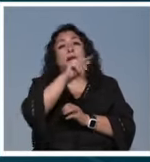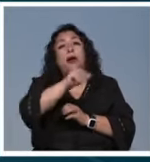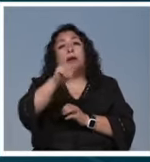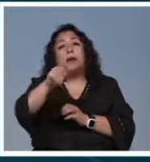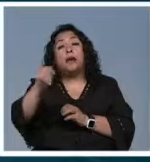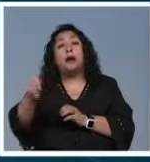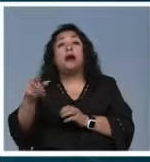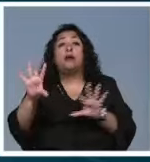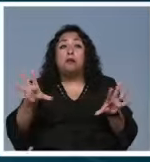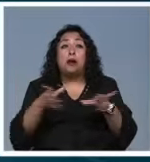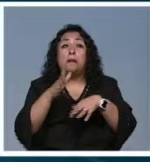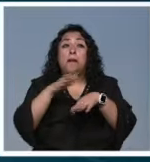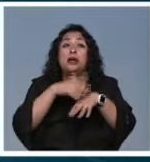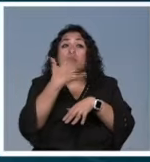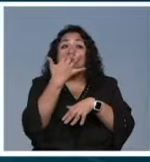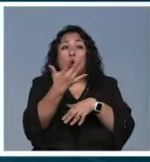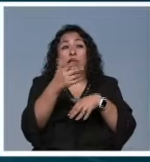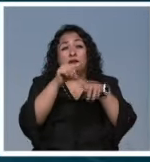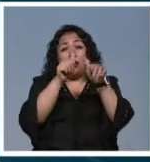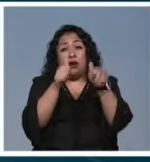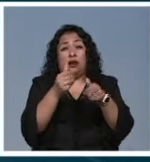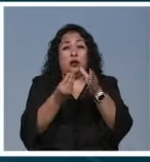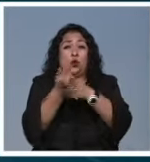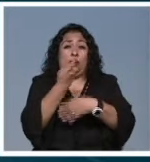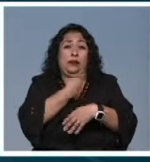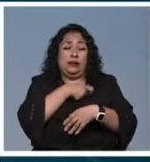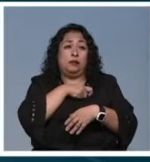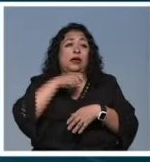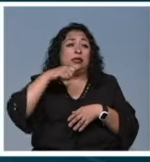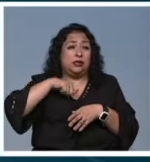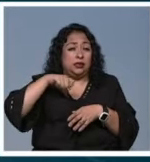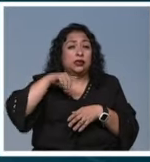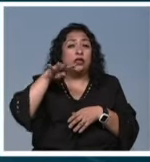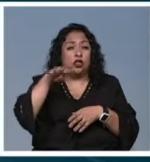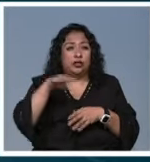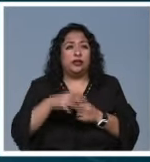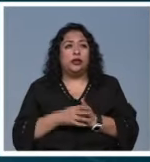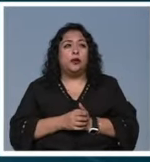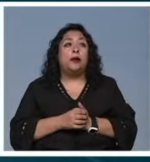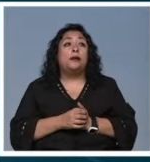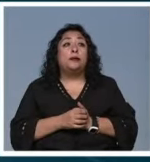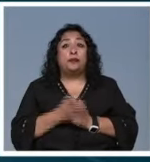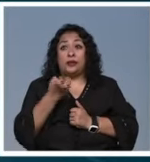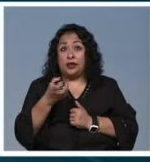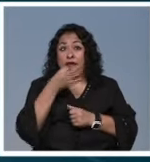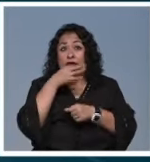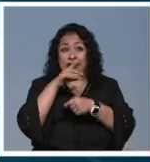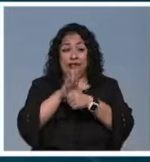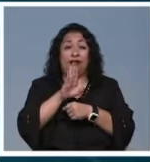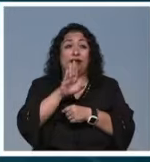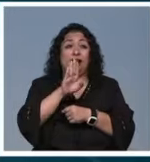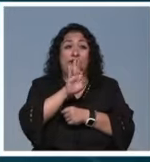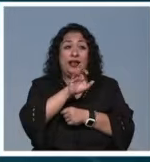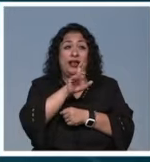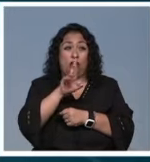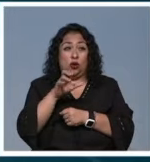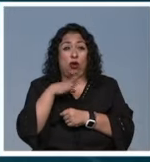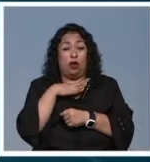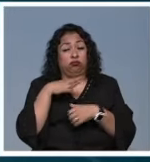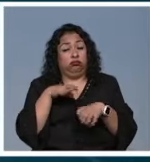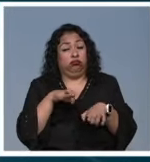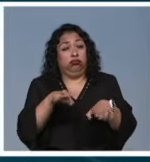más de 50 piezas de artistas novohispanos y del siglo XIX. Este festival barroco se engalana